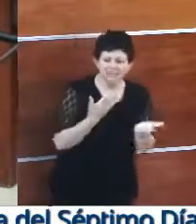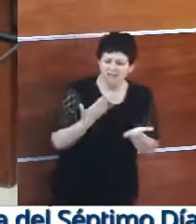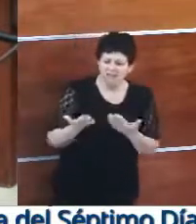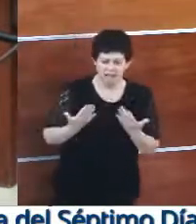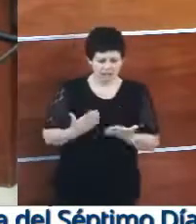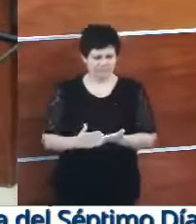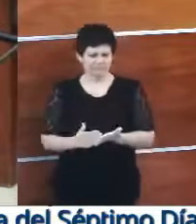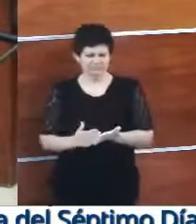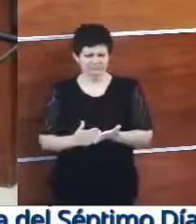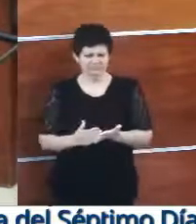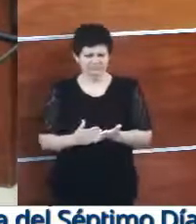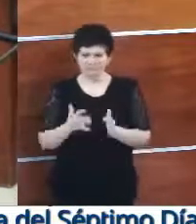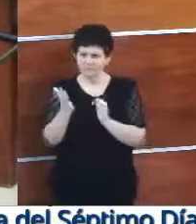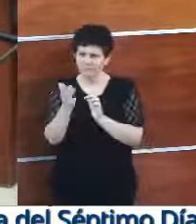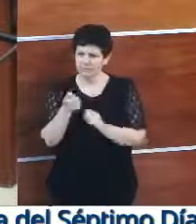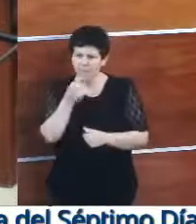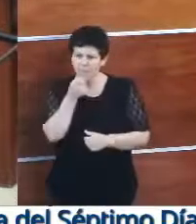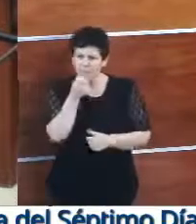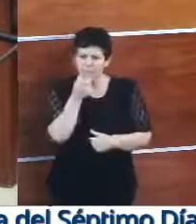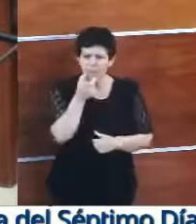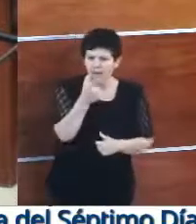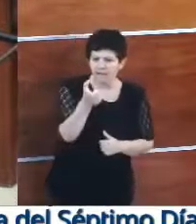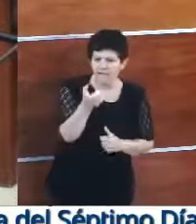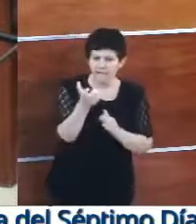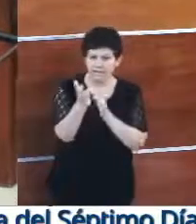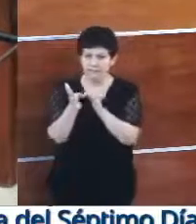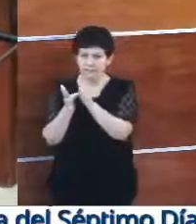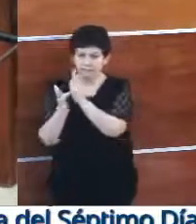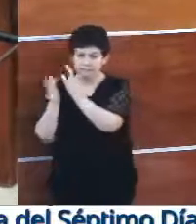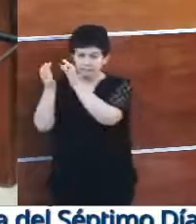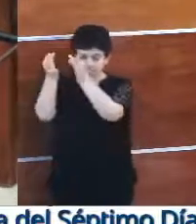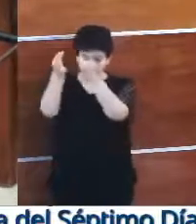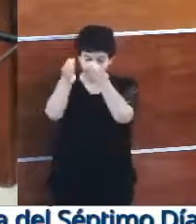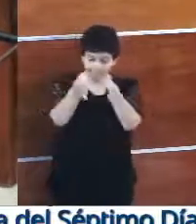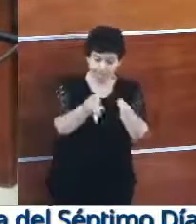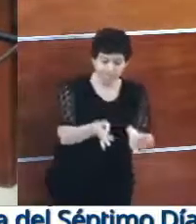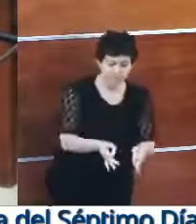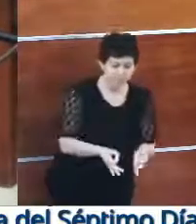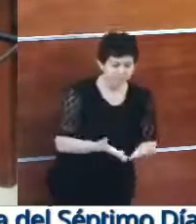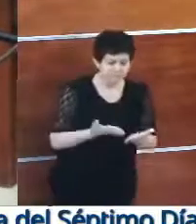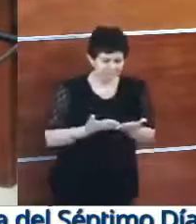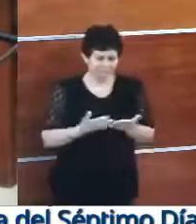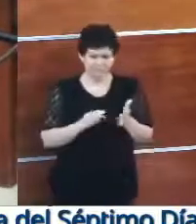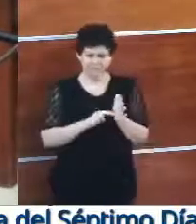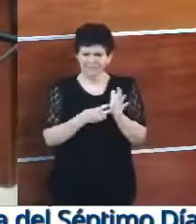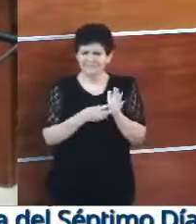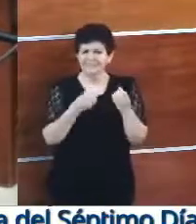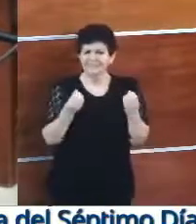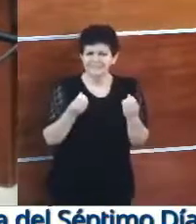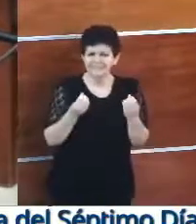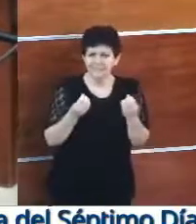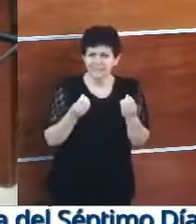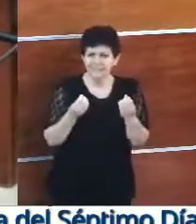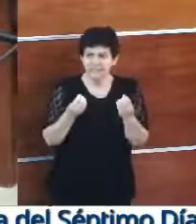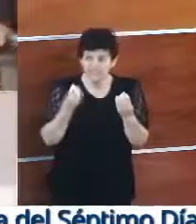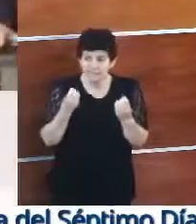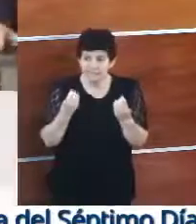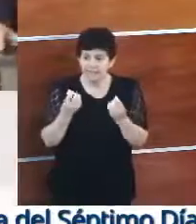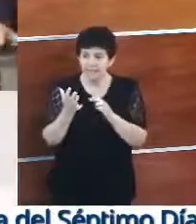Esta palabra regreso es una palabra erchomai del griego, ¿no es cierto?, que habla del acto de venir,